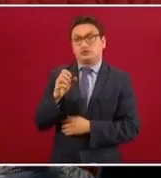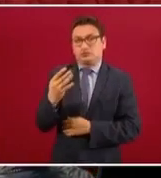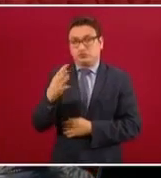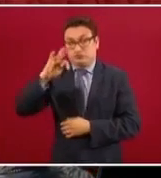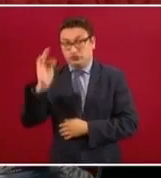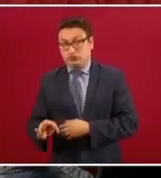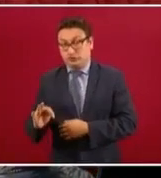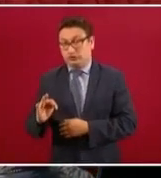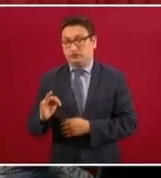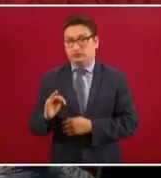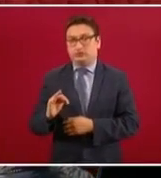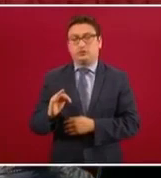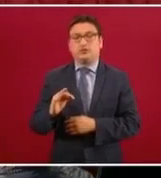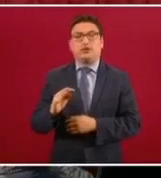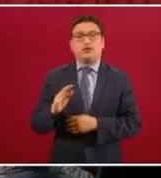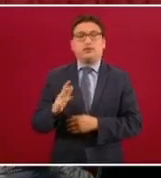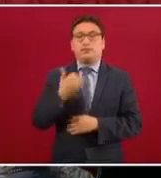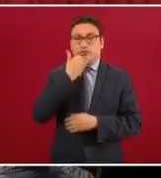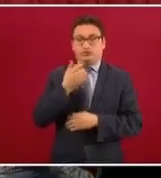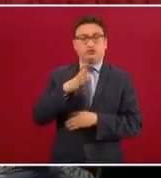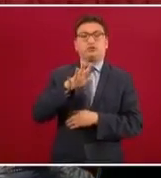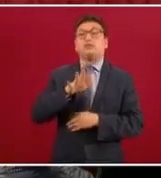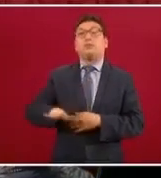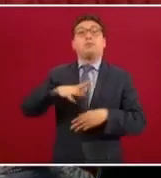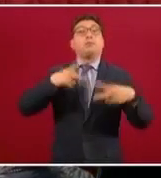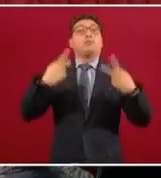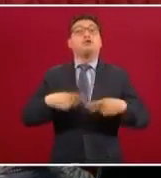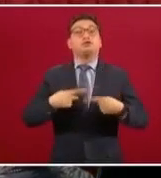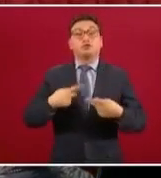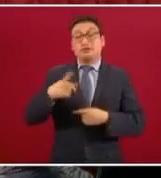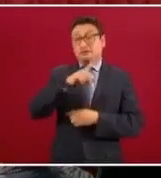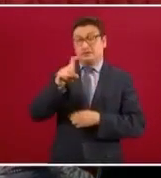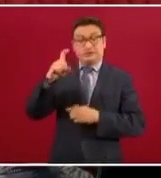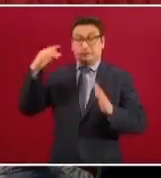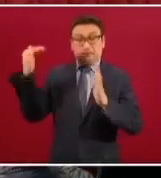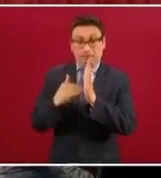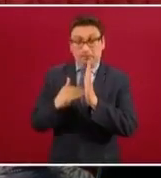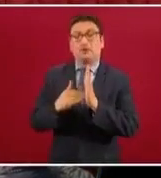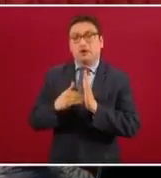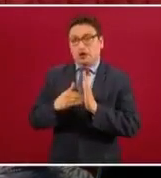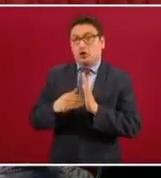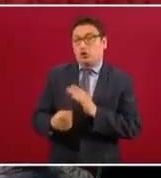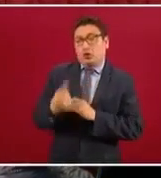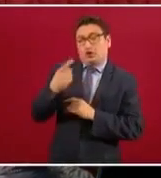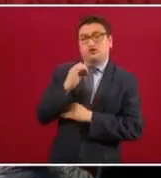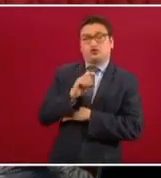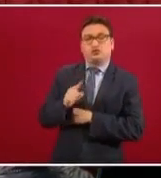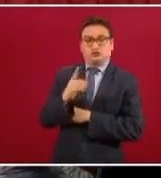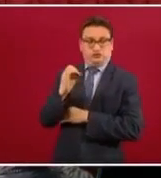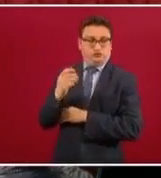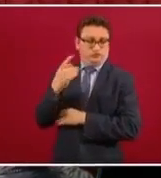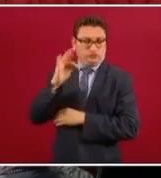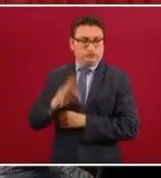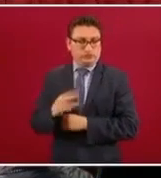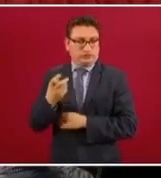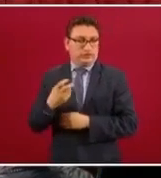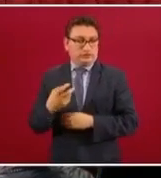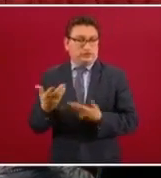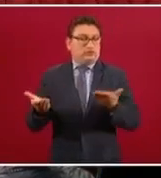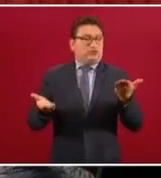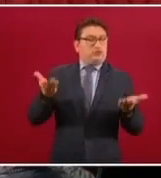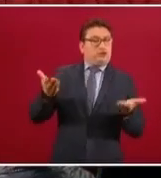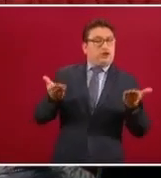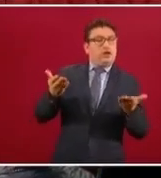0.074%, perdón, por 100,000 habitantes. Entonces, esto es importante para poner en justa